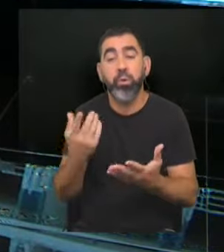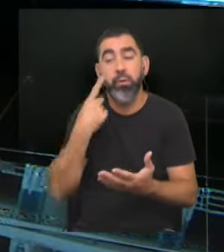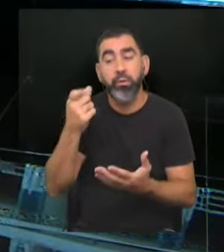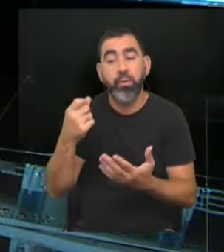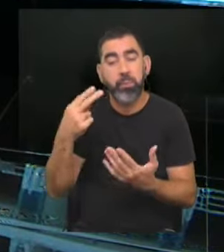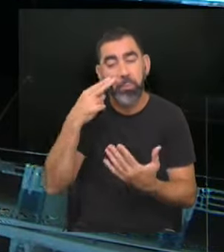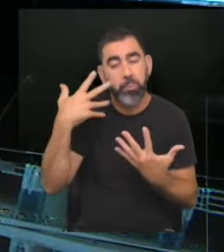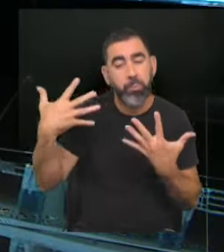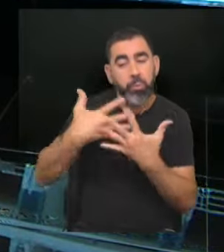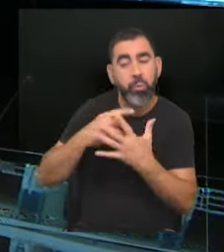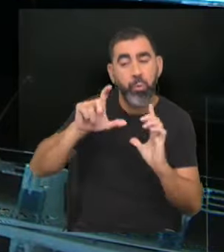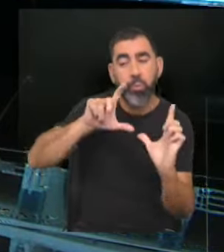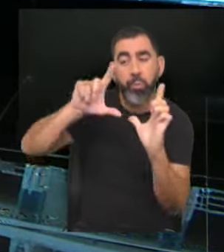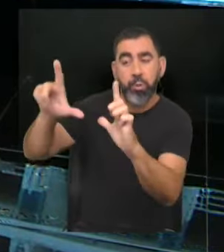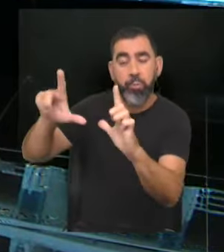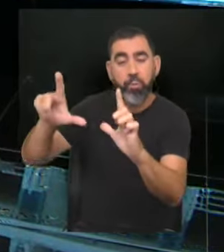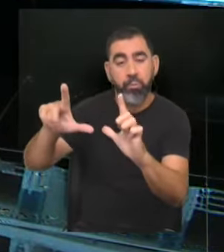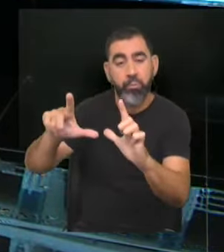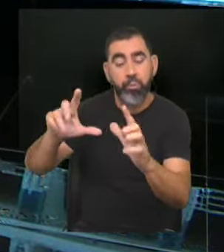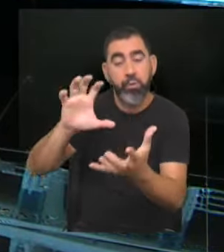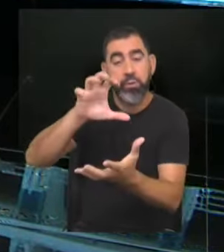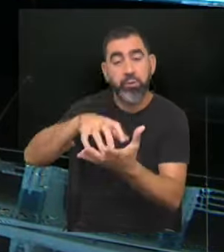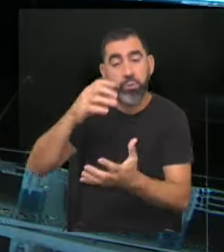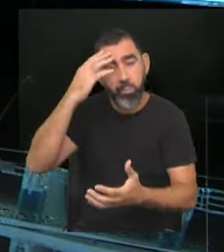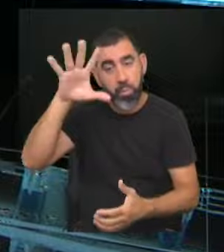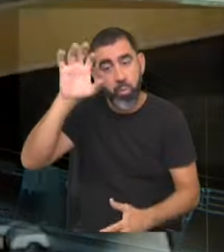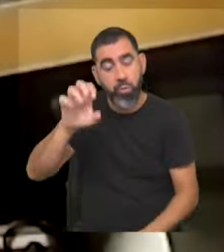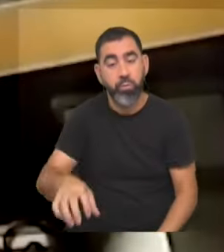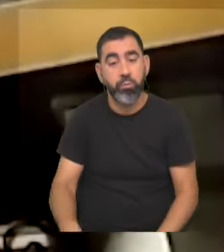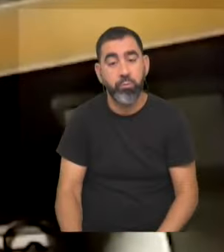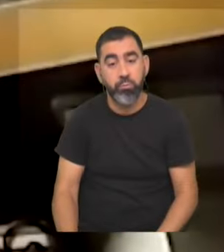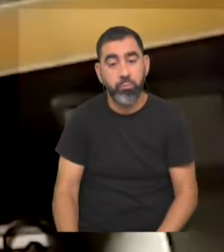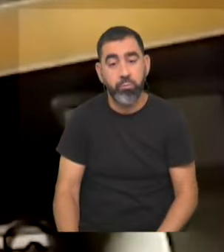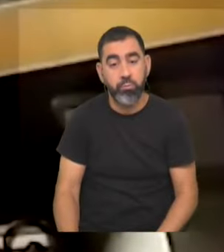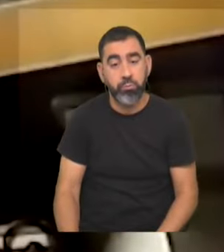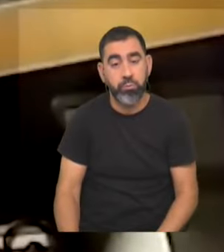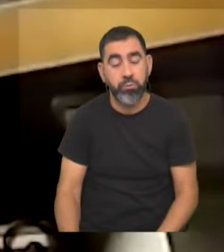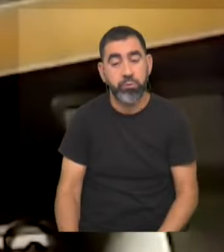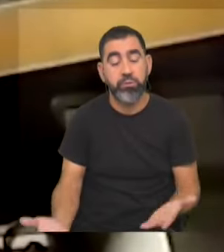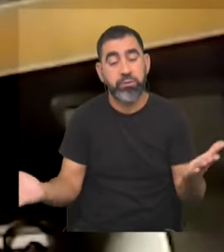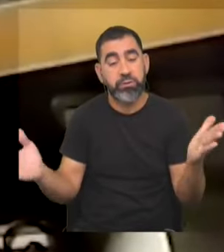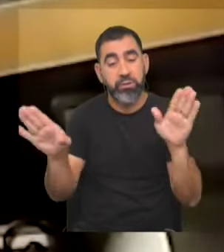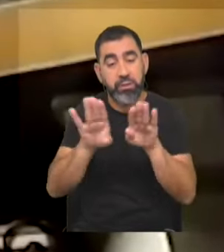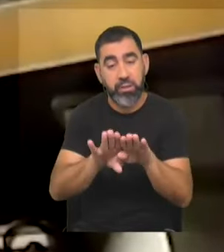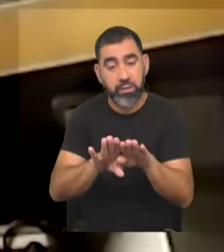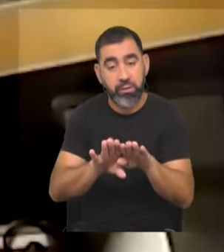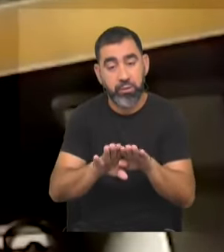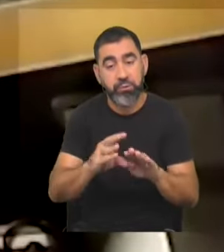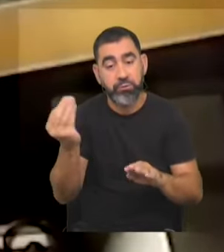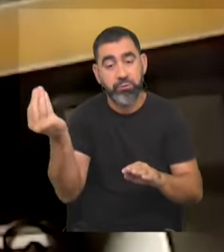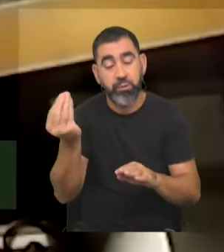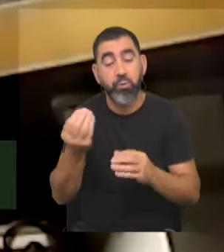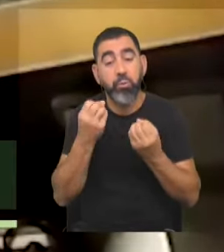roces durante la colocación de la placa por el sitio de memoria estuvo cerrada y estuvo cerrada